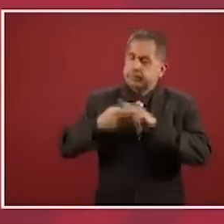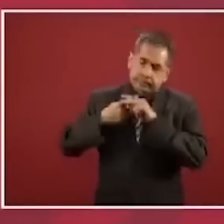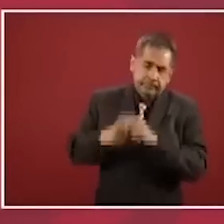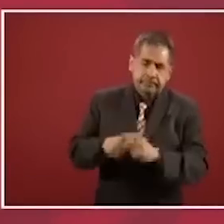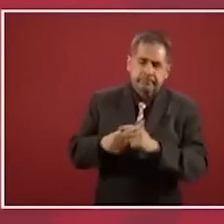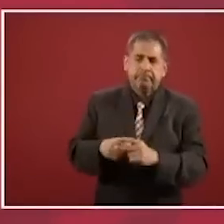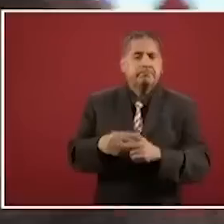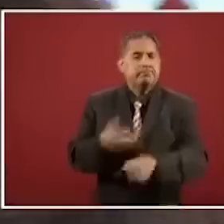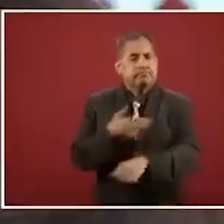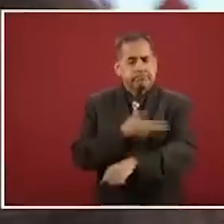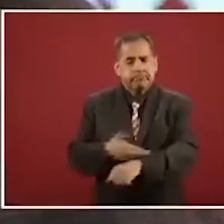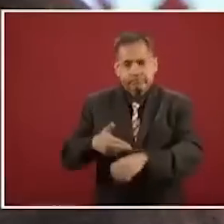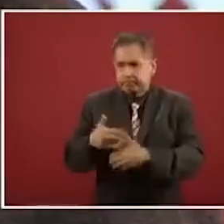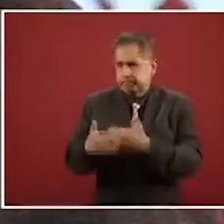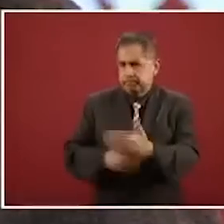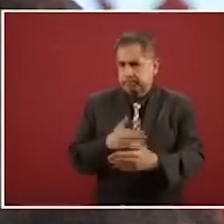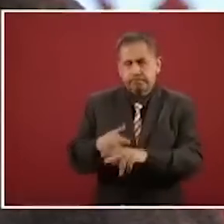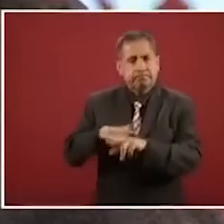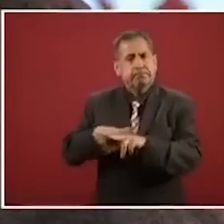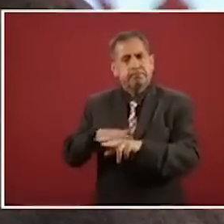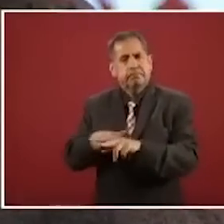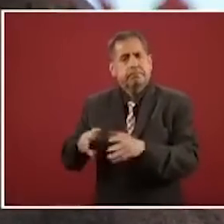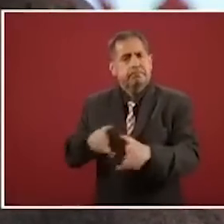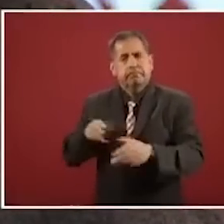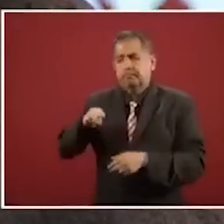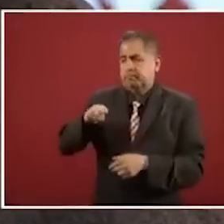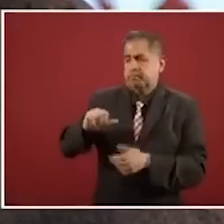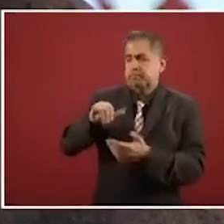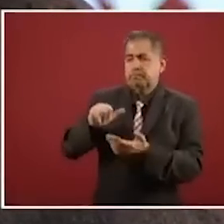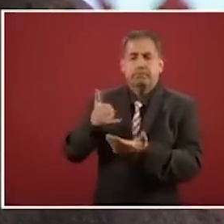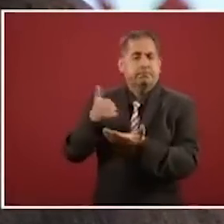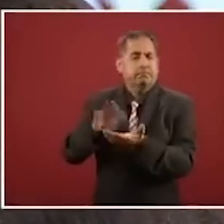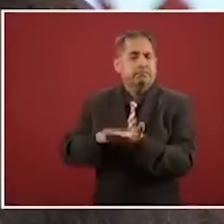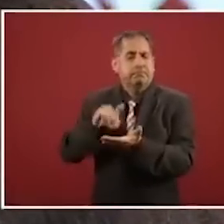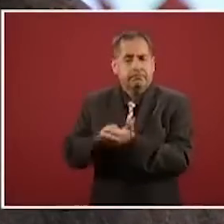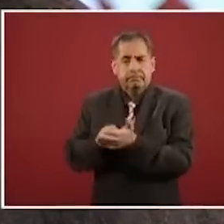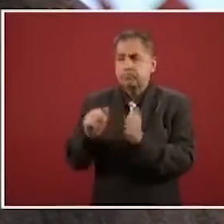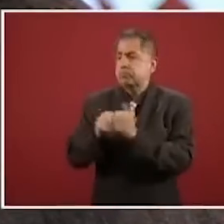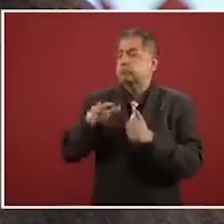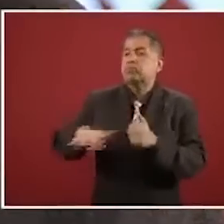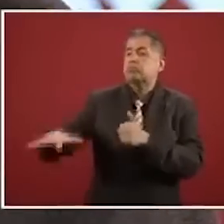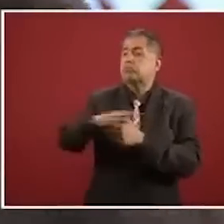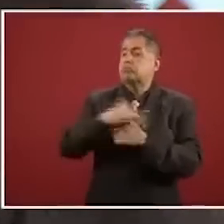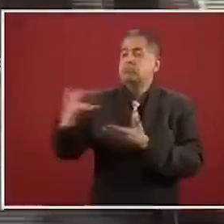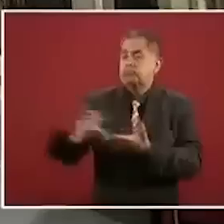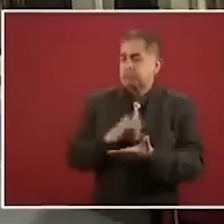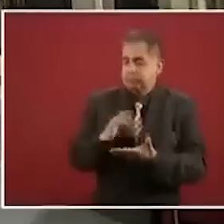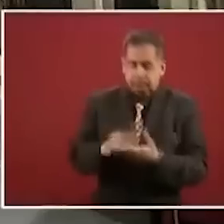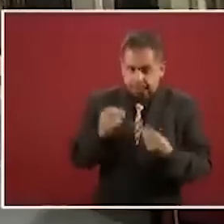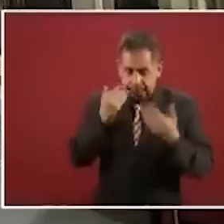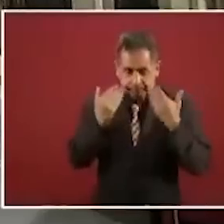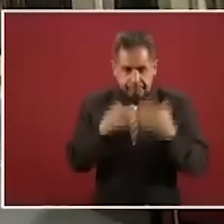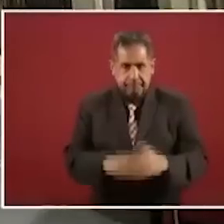todo un proceso ya de echar a andar el Tren Maya, con esta confirmación del apoyo de la región. Muy amables.